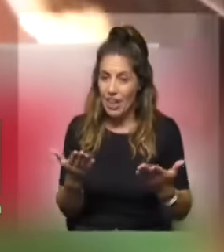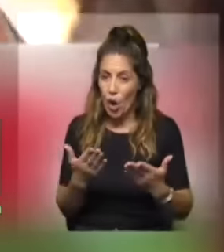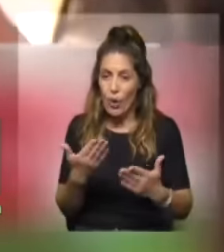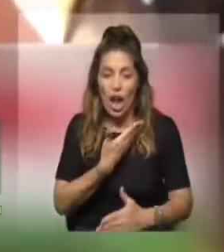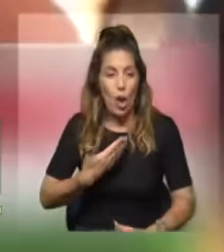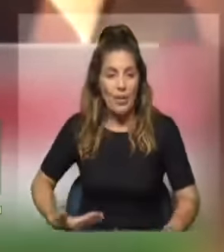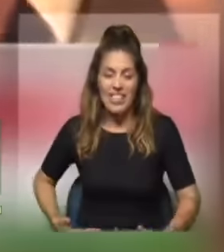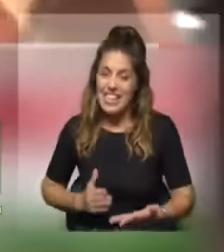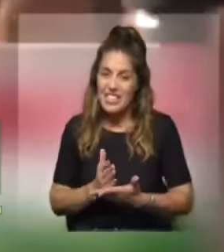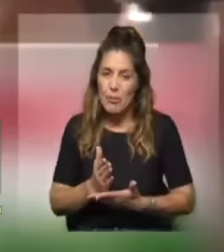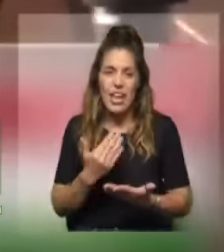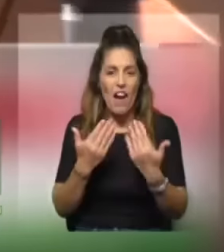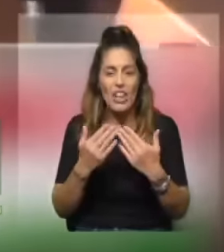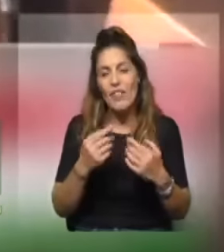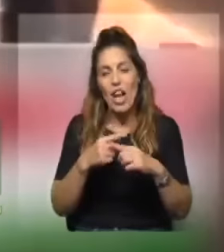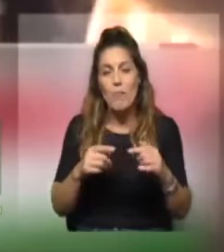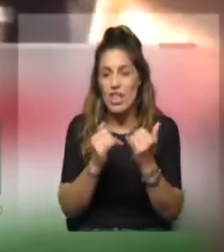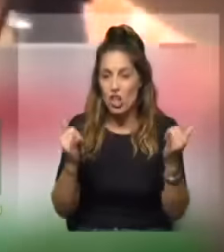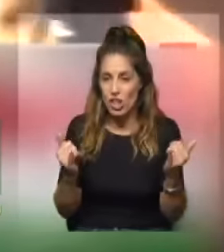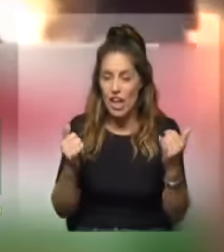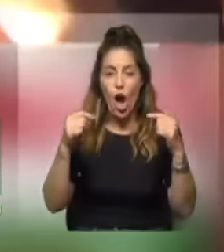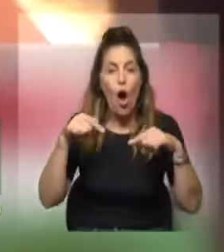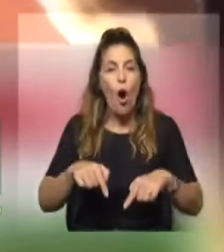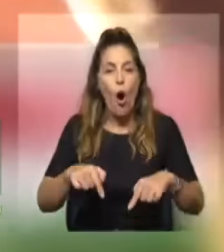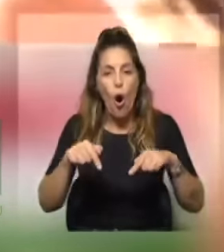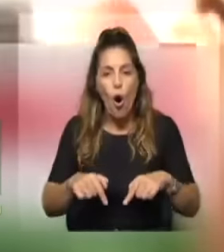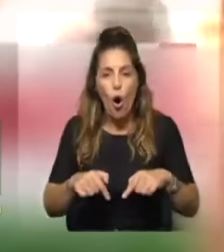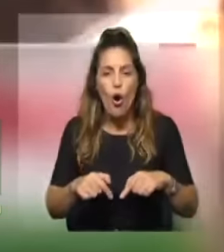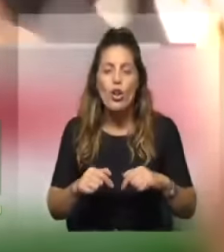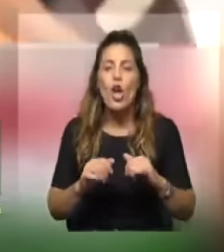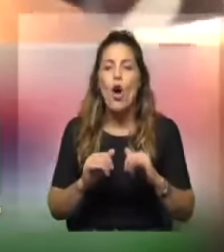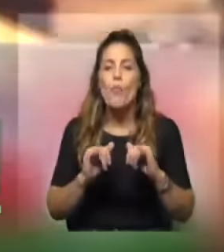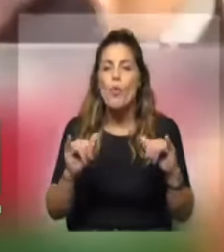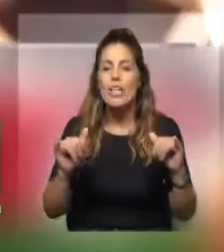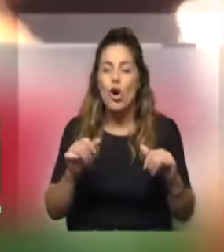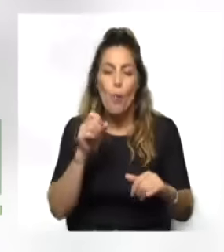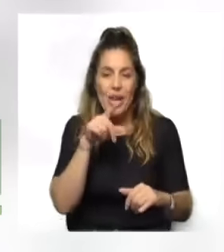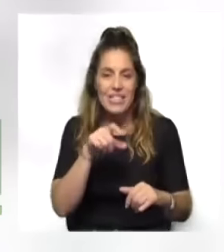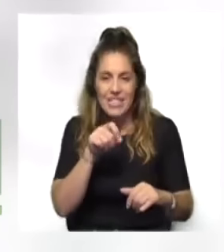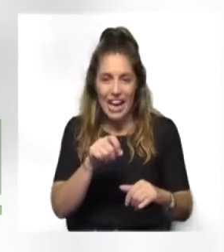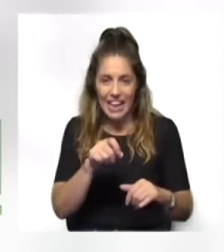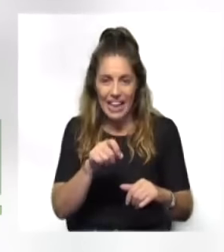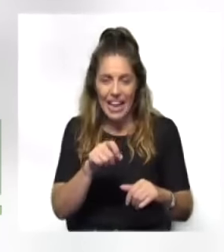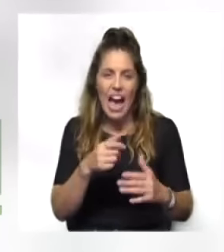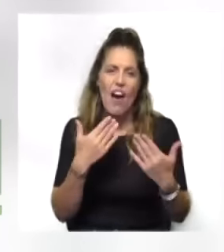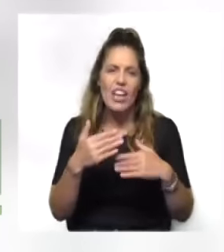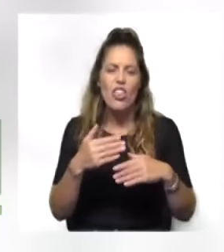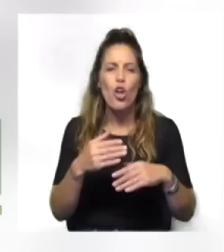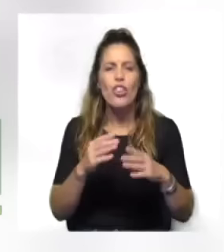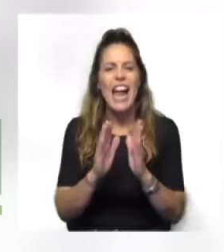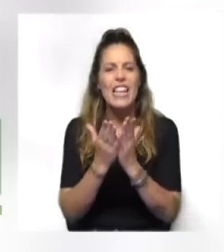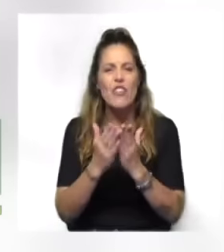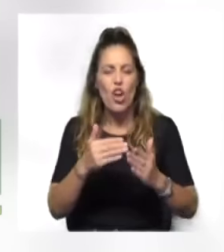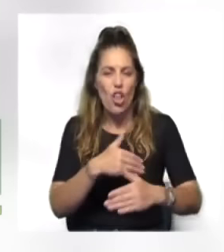siempre hablaban al mediodía mi ley publicó hoy un mensaje en hebreo en sus redes sociales citando una frase del libro del Éxodo del Antiguo